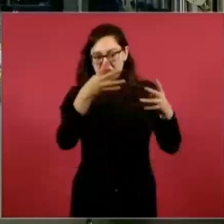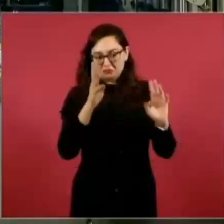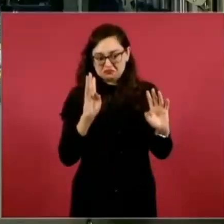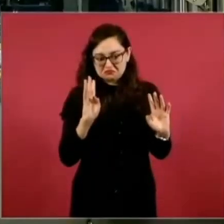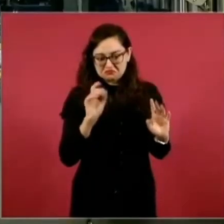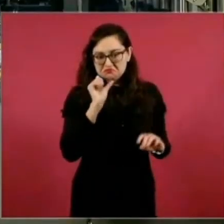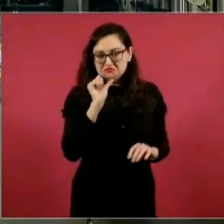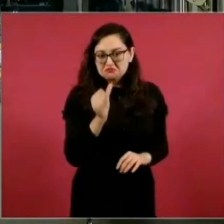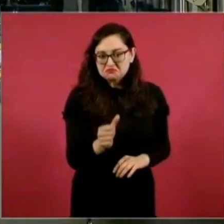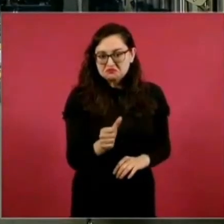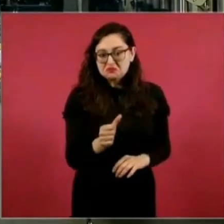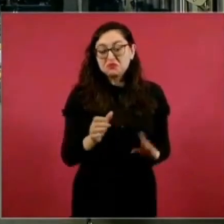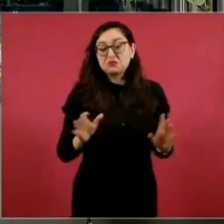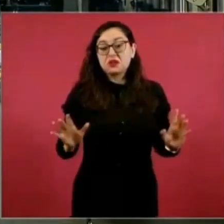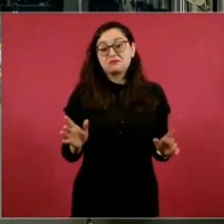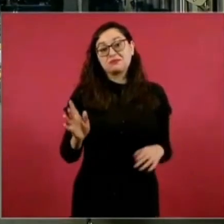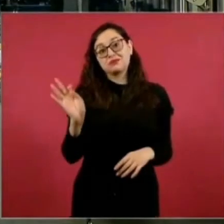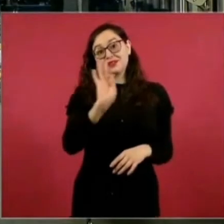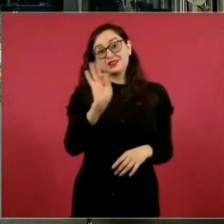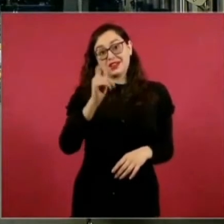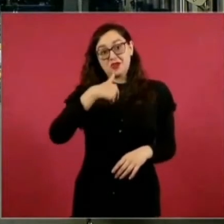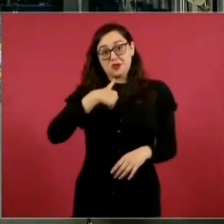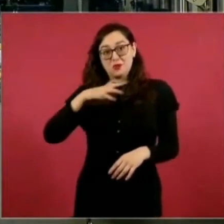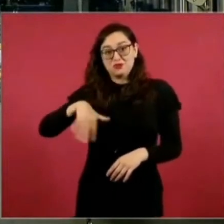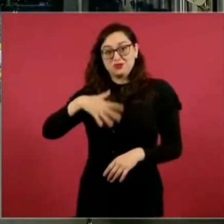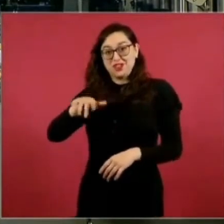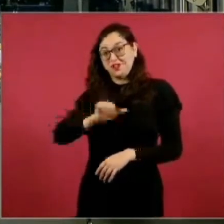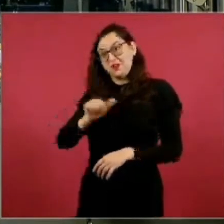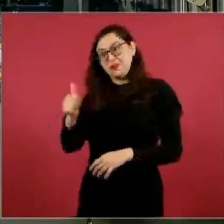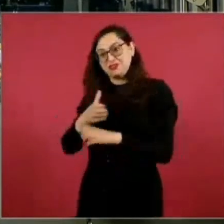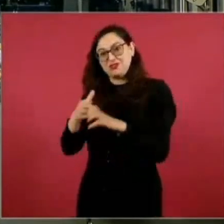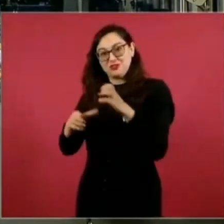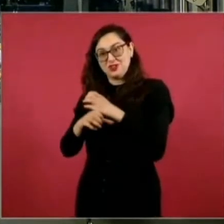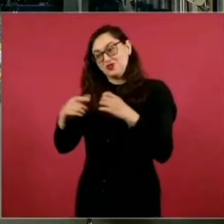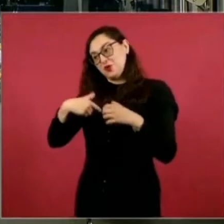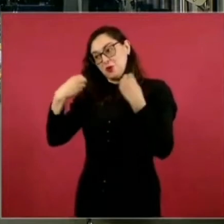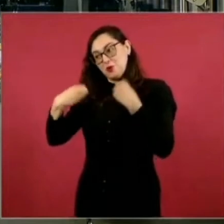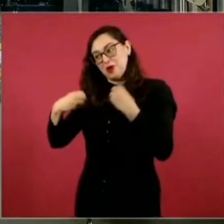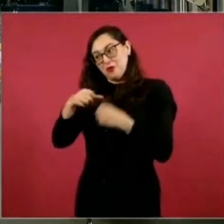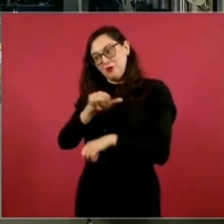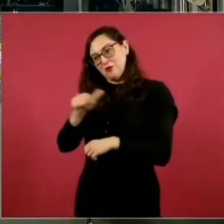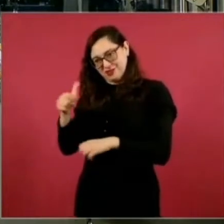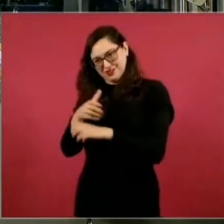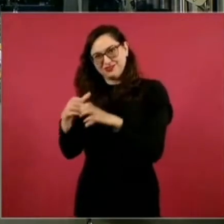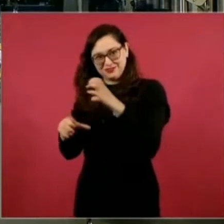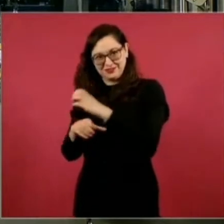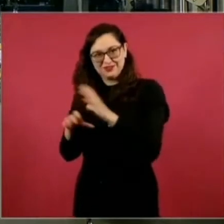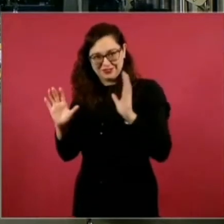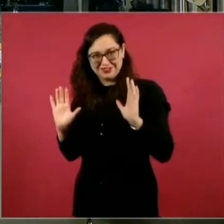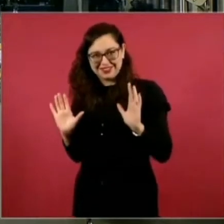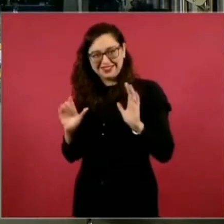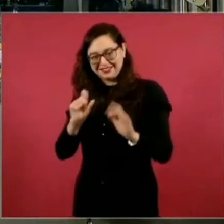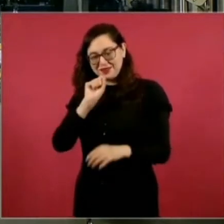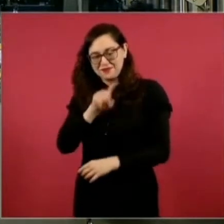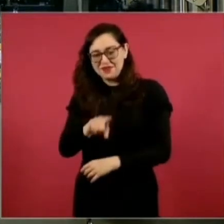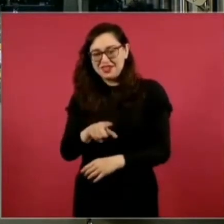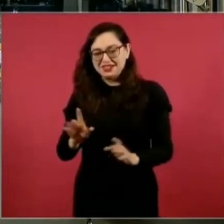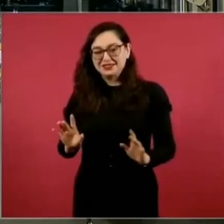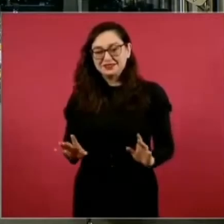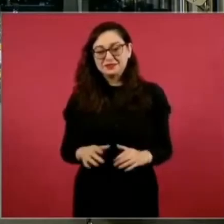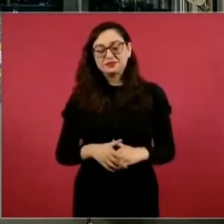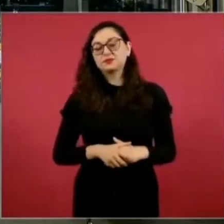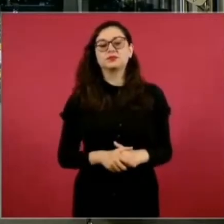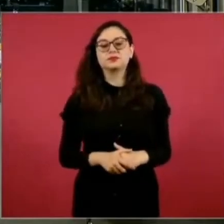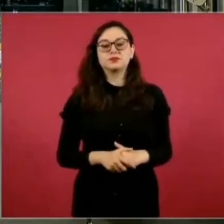pero yo ando en otras cosas no también Sí pero este el